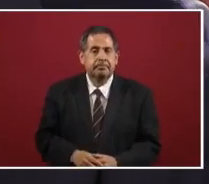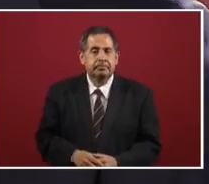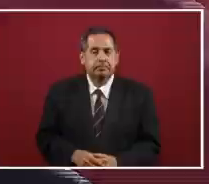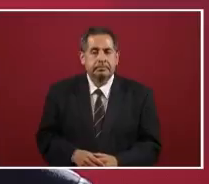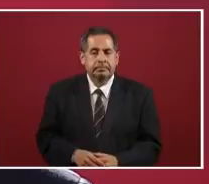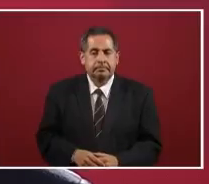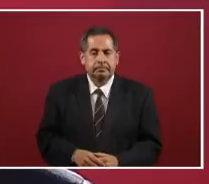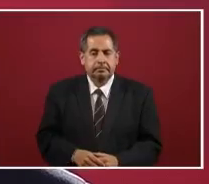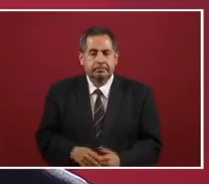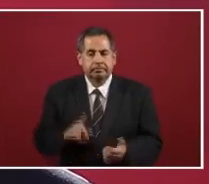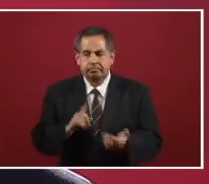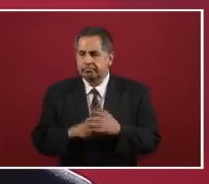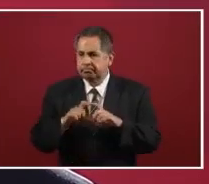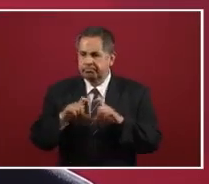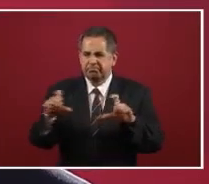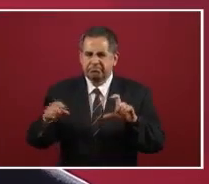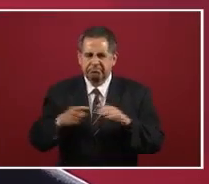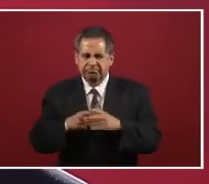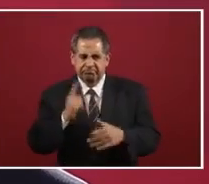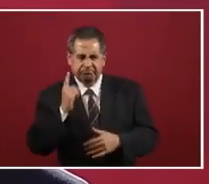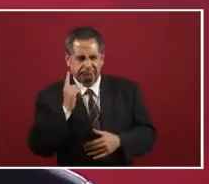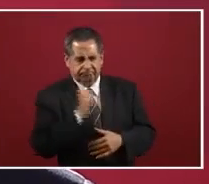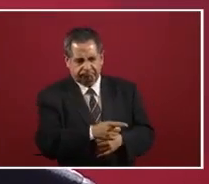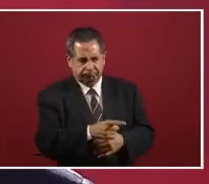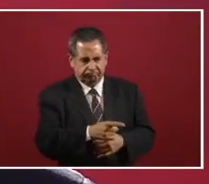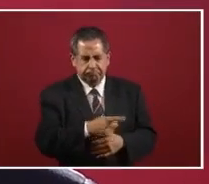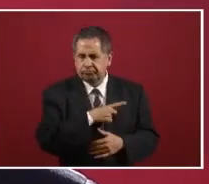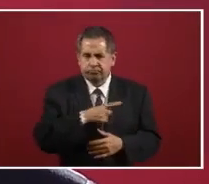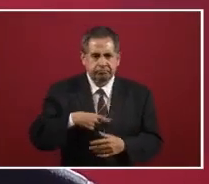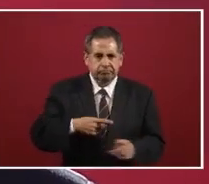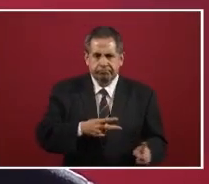porque es la condena al robo,